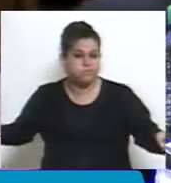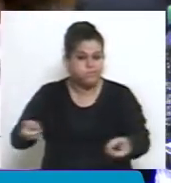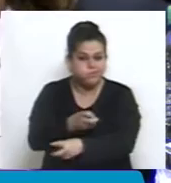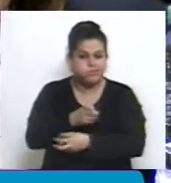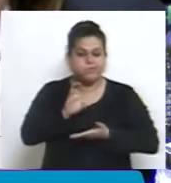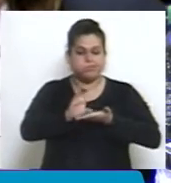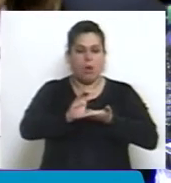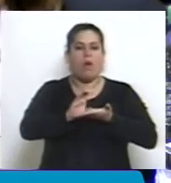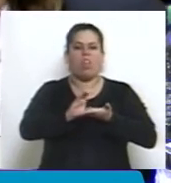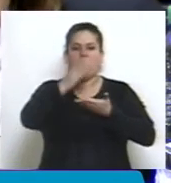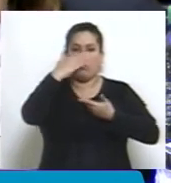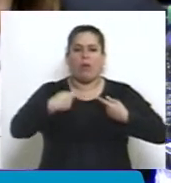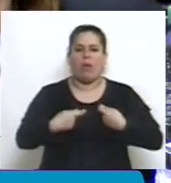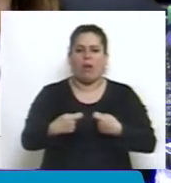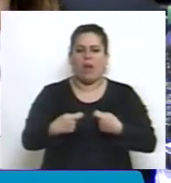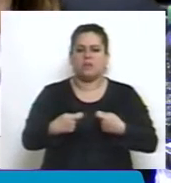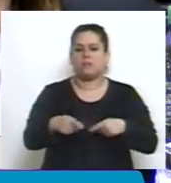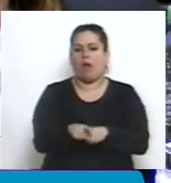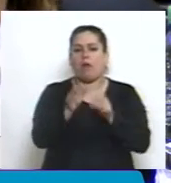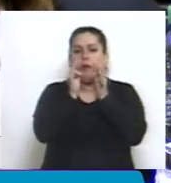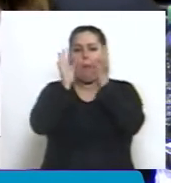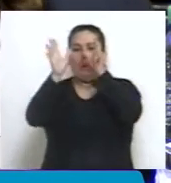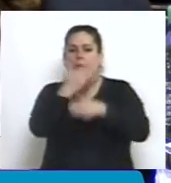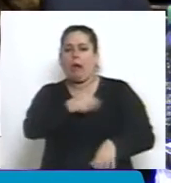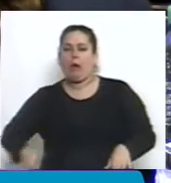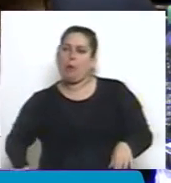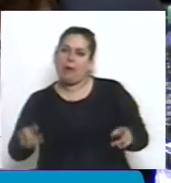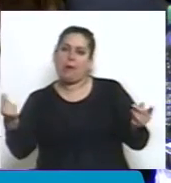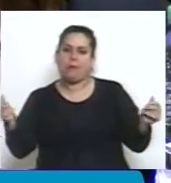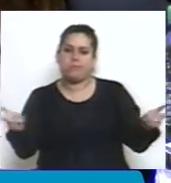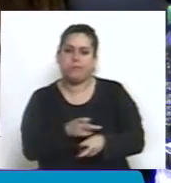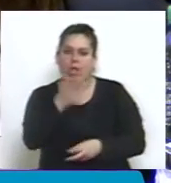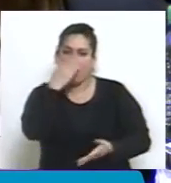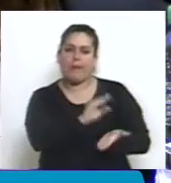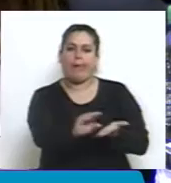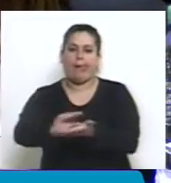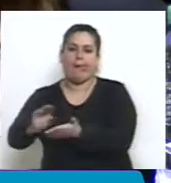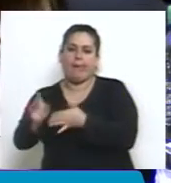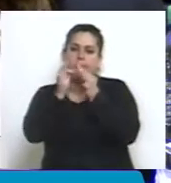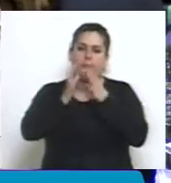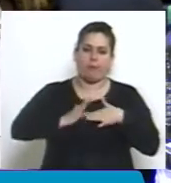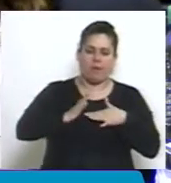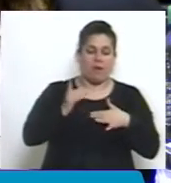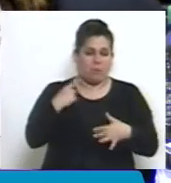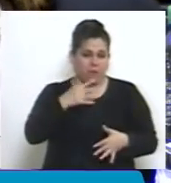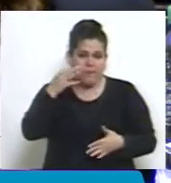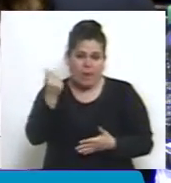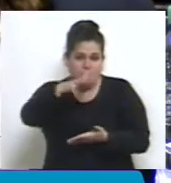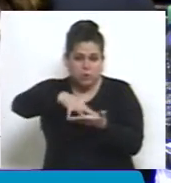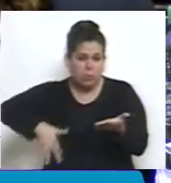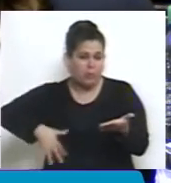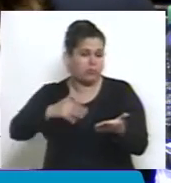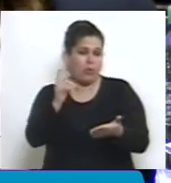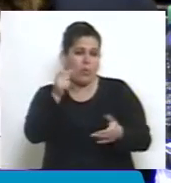gastar en lo que absolutamente se le dé la gana al gobierno central. Es un presupuesto que no respeta